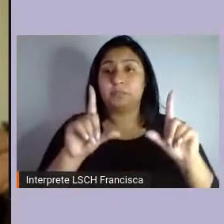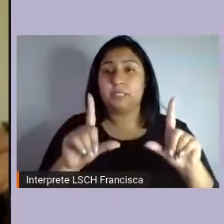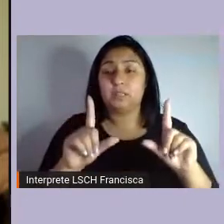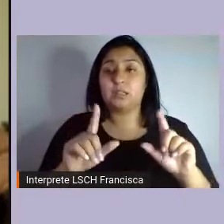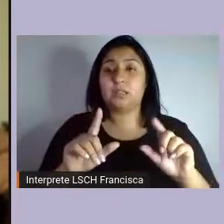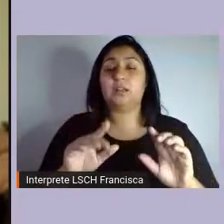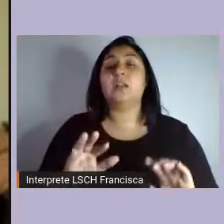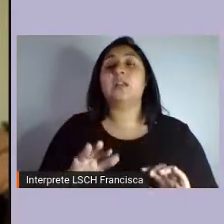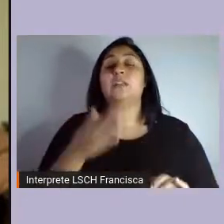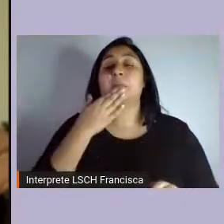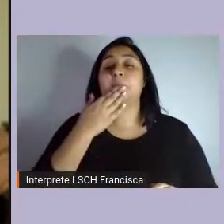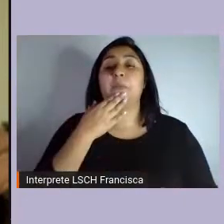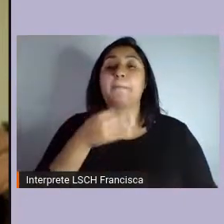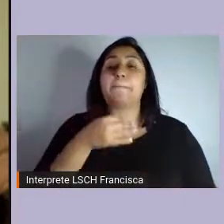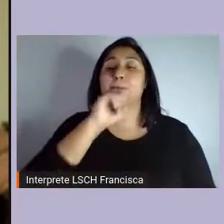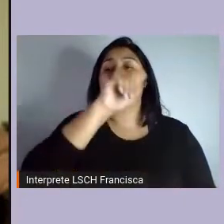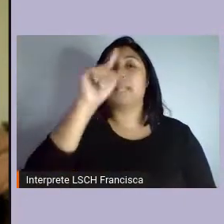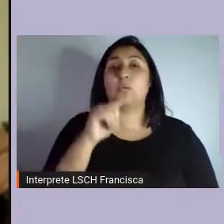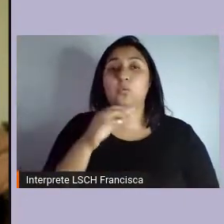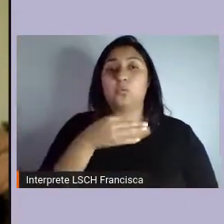y comentarios.